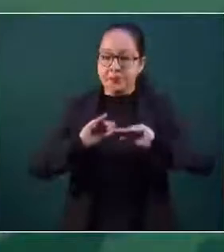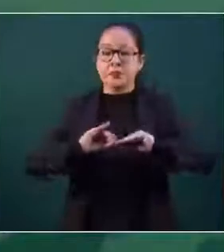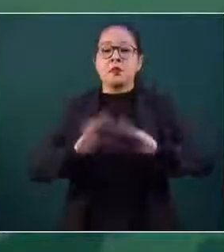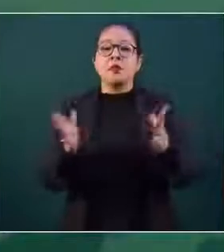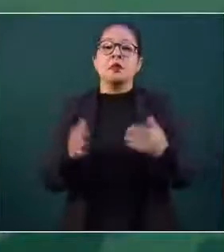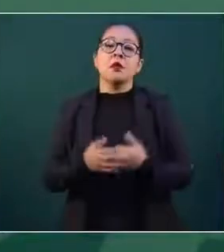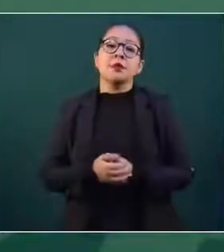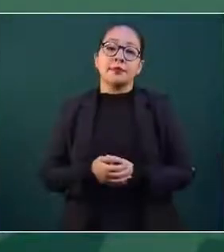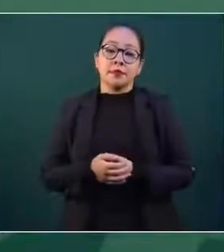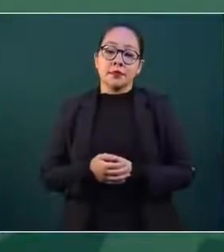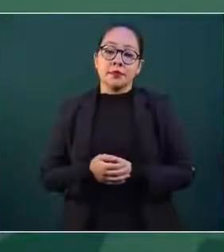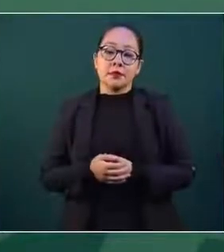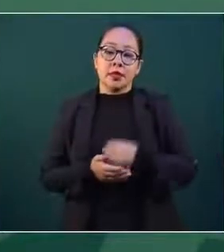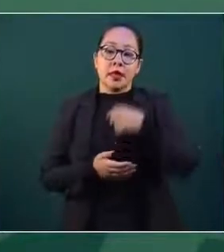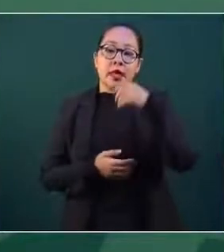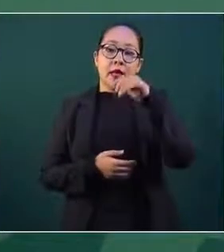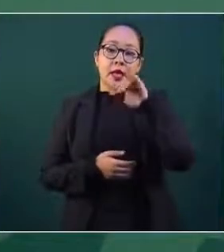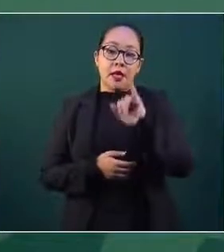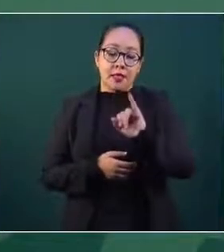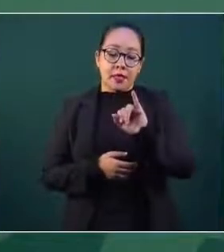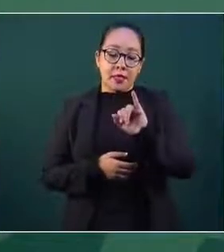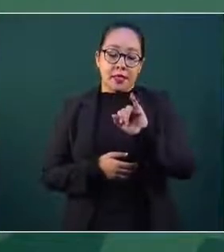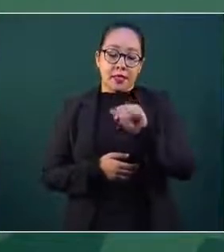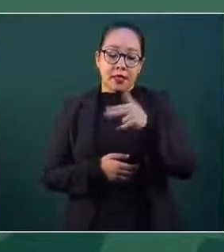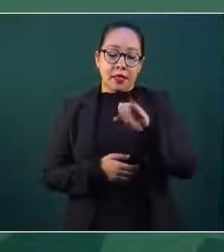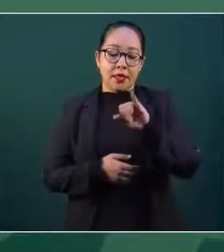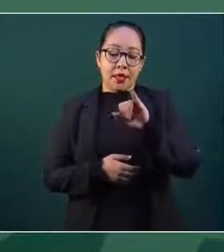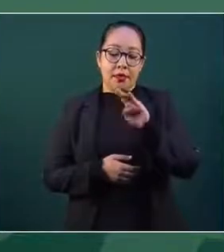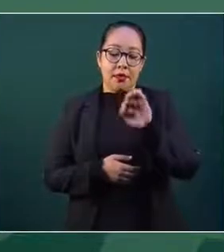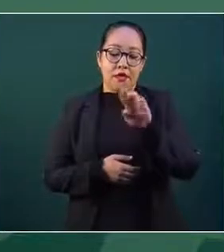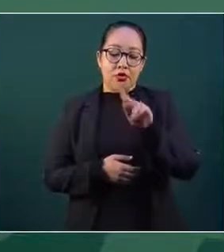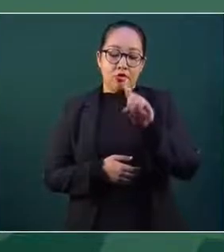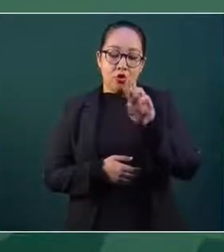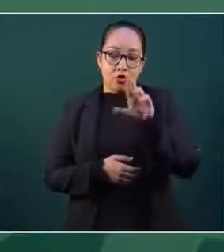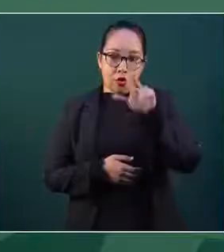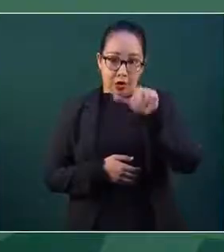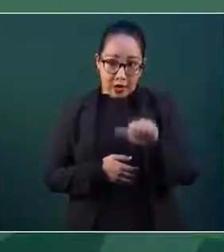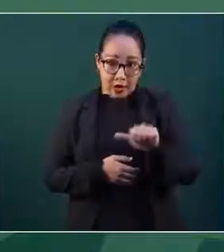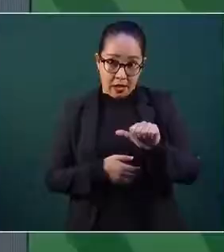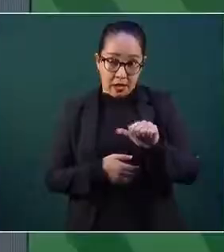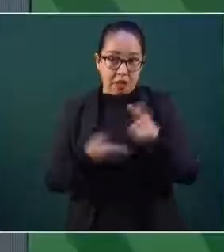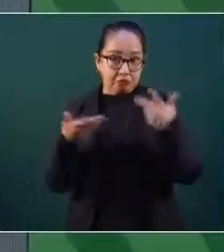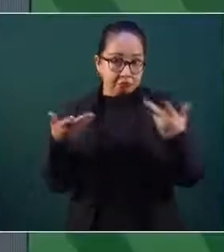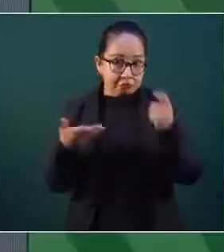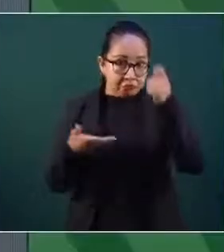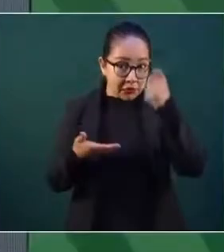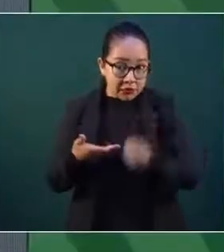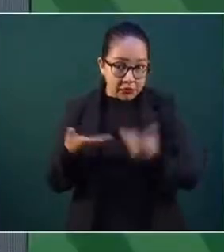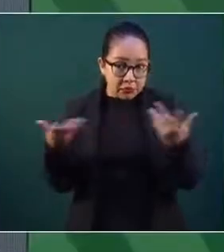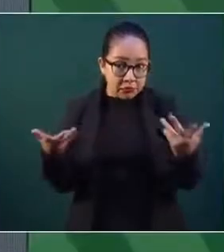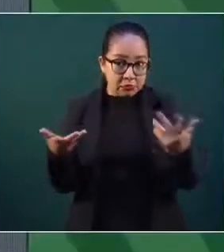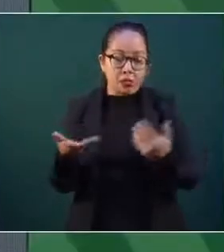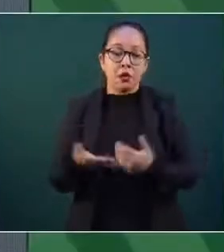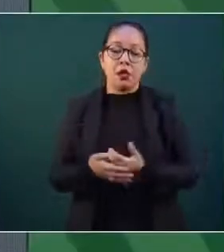Iberdrola se llevó a trabajar a la